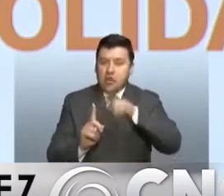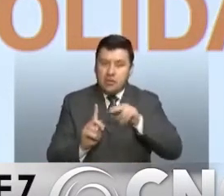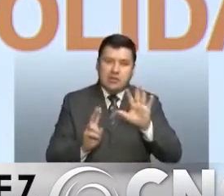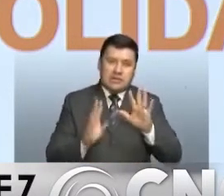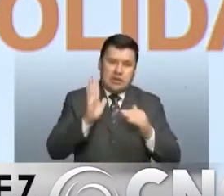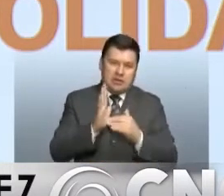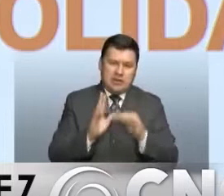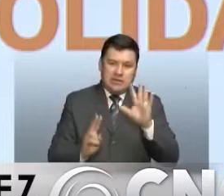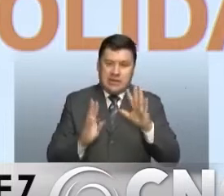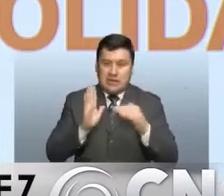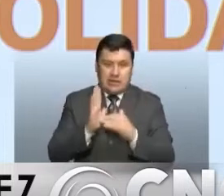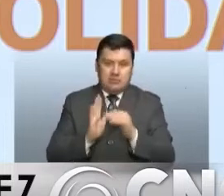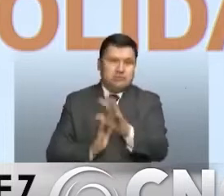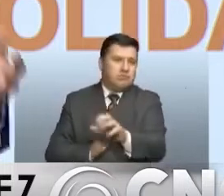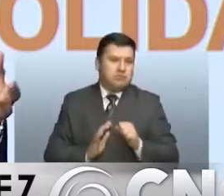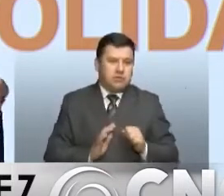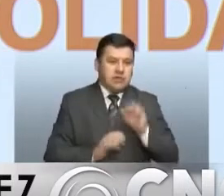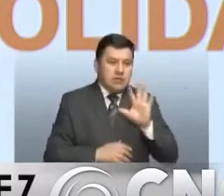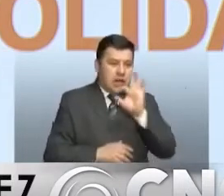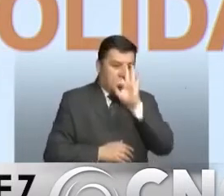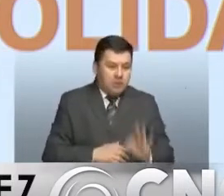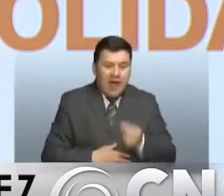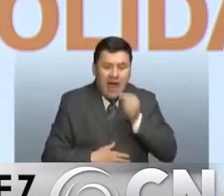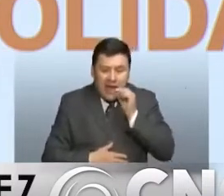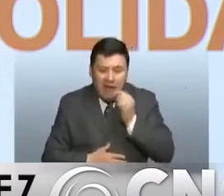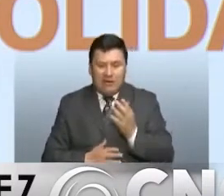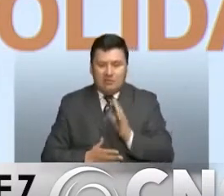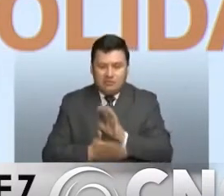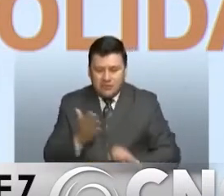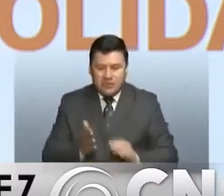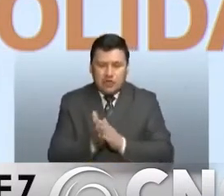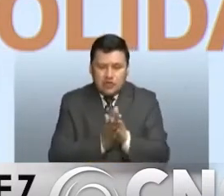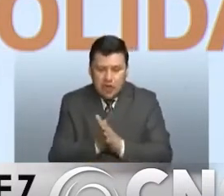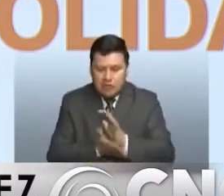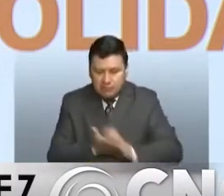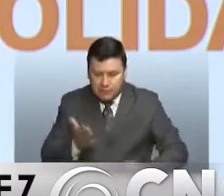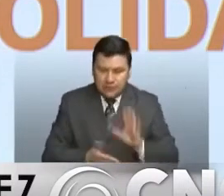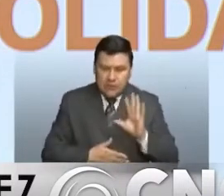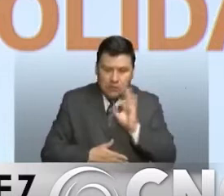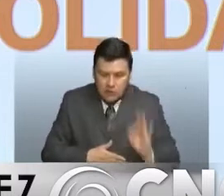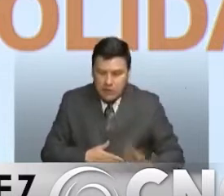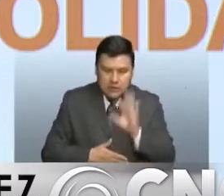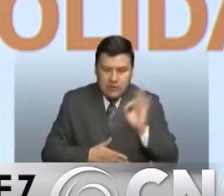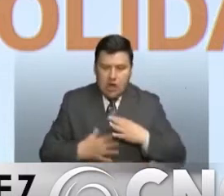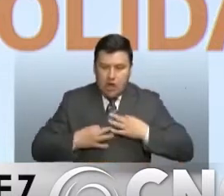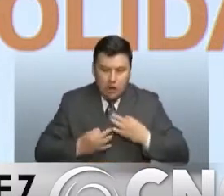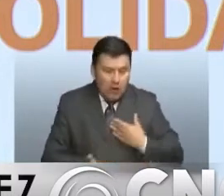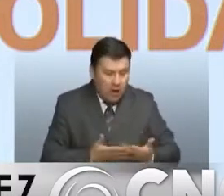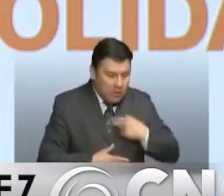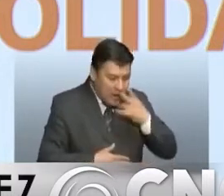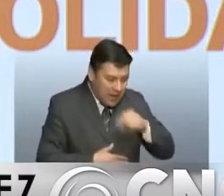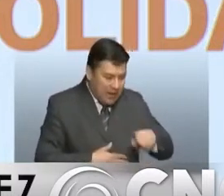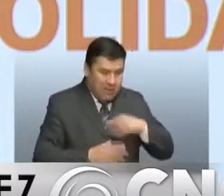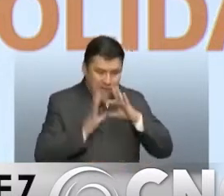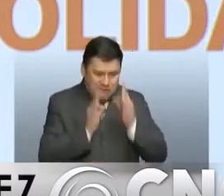75 mil pesos que se lo quita vamos en el 5 por ciento del café en el 5 por ciento del chocolate en el 19 por ciento una prenda de vestir para el